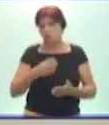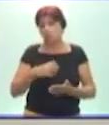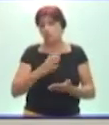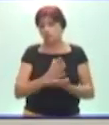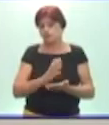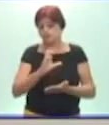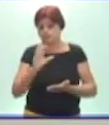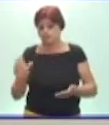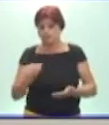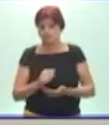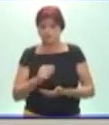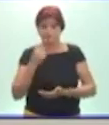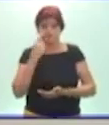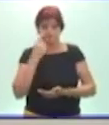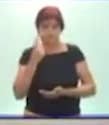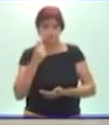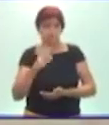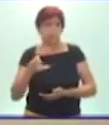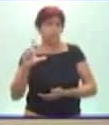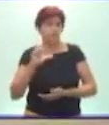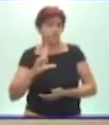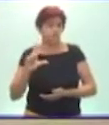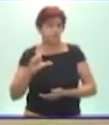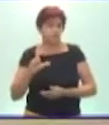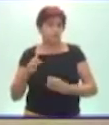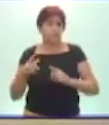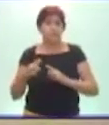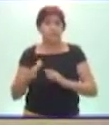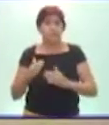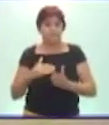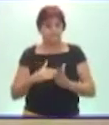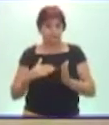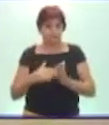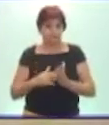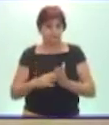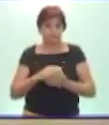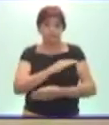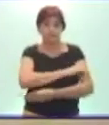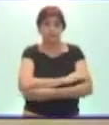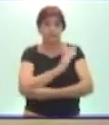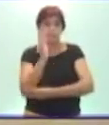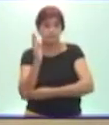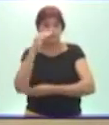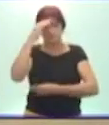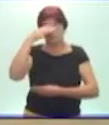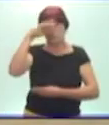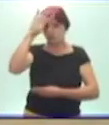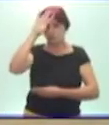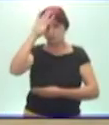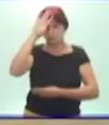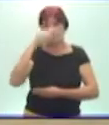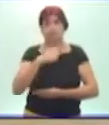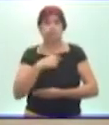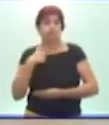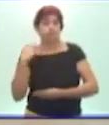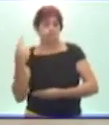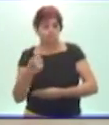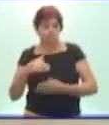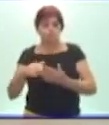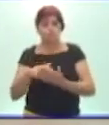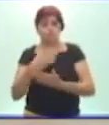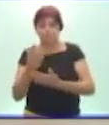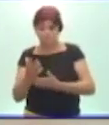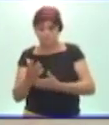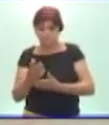parrilla parece que los lunes en el horario de la tarde está el álbum de la patria. Entonces, nosotros ese día tenemos que poner como